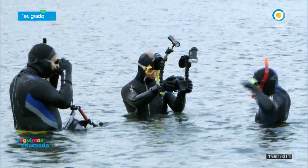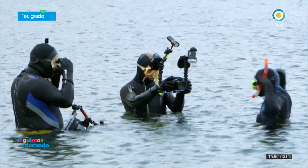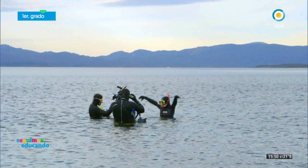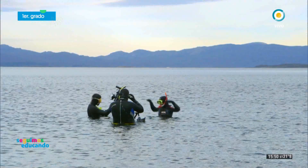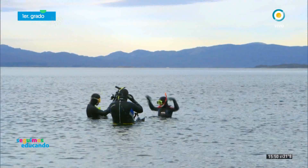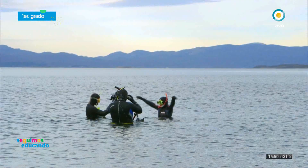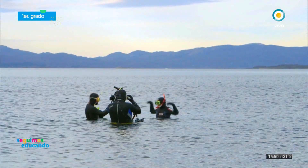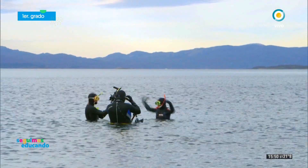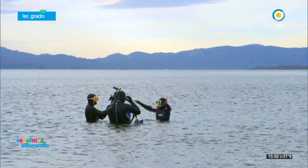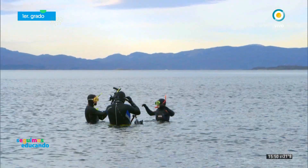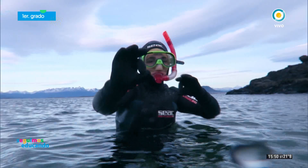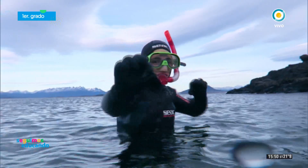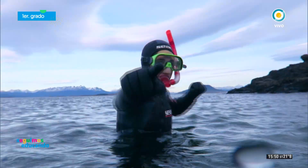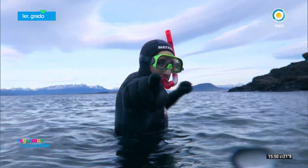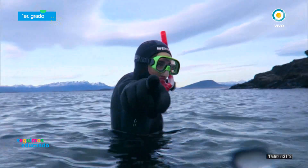Vamos.